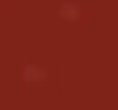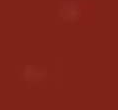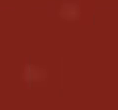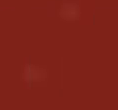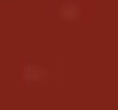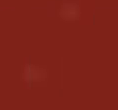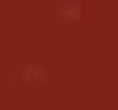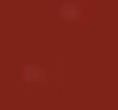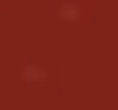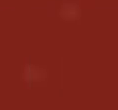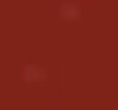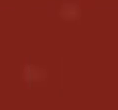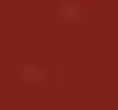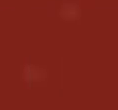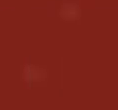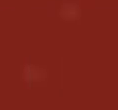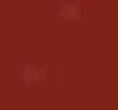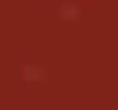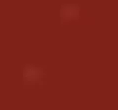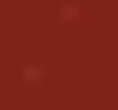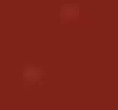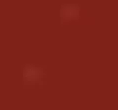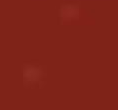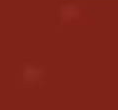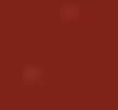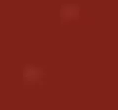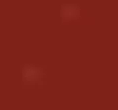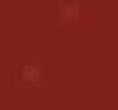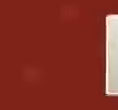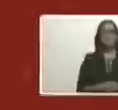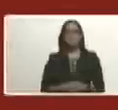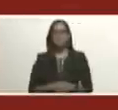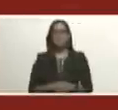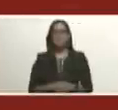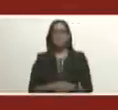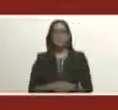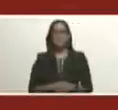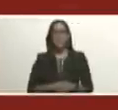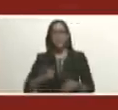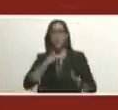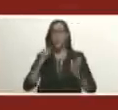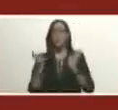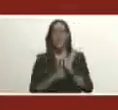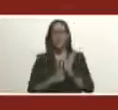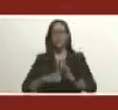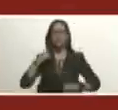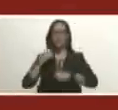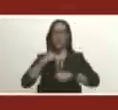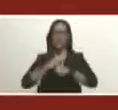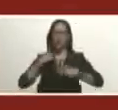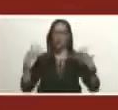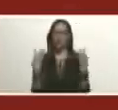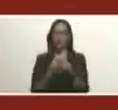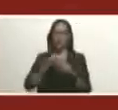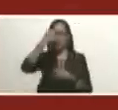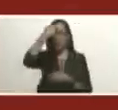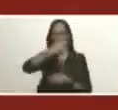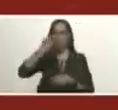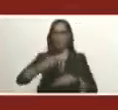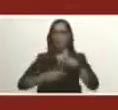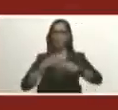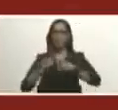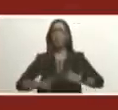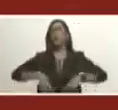La Guardia sigue adelante, cumpliendo su labor junto al pueblo, junto a la revolución, un